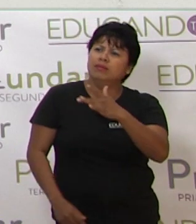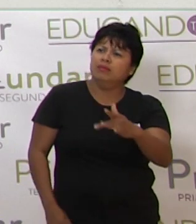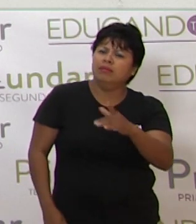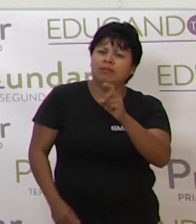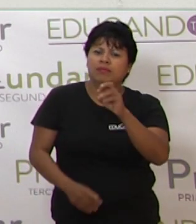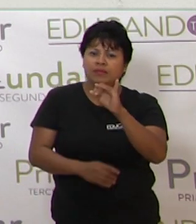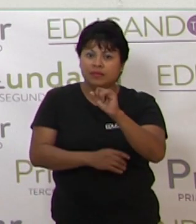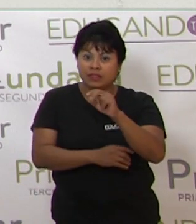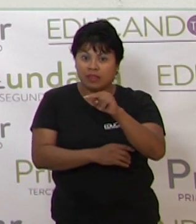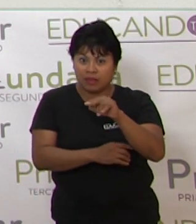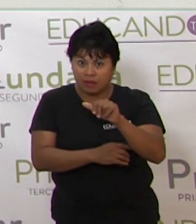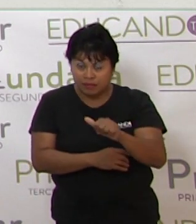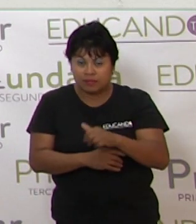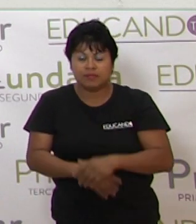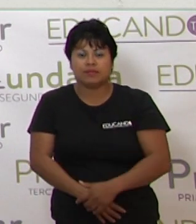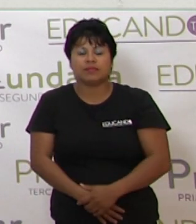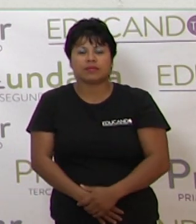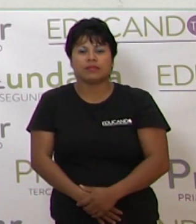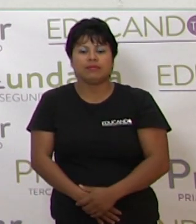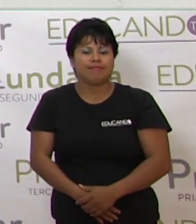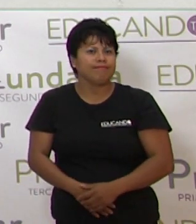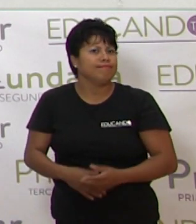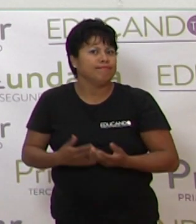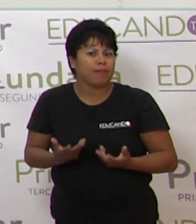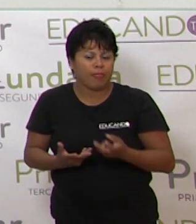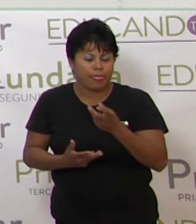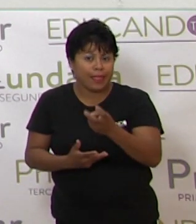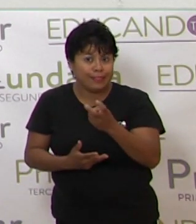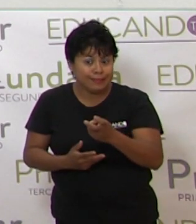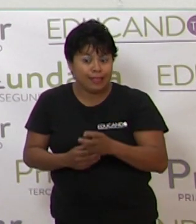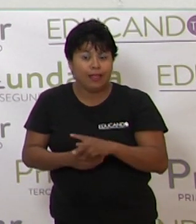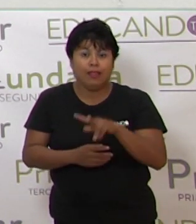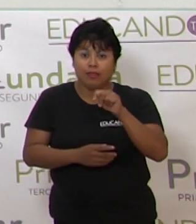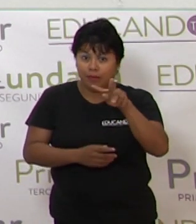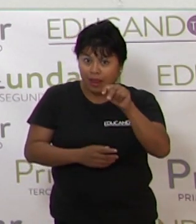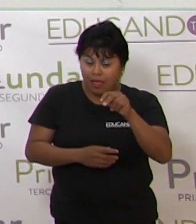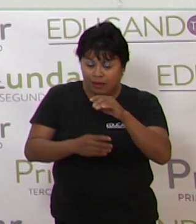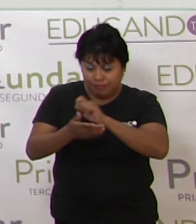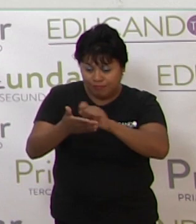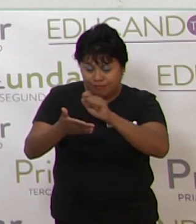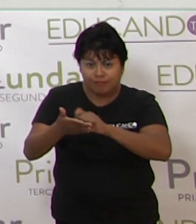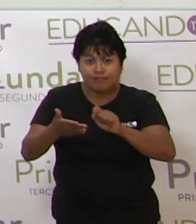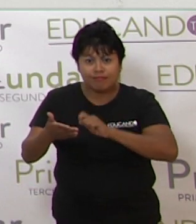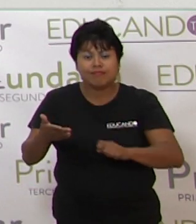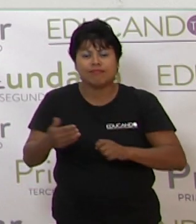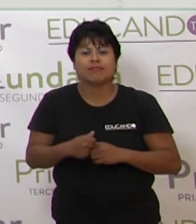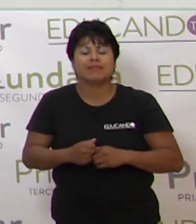de Dulcinea. En fin, que esta novela